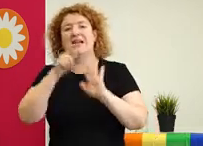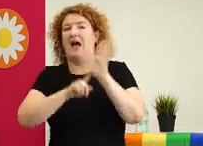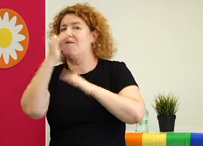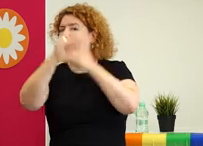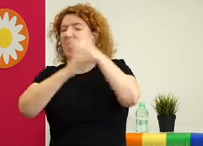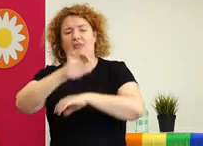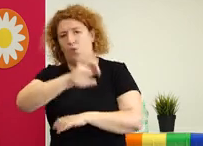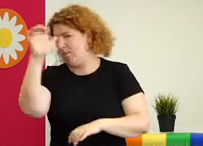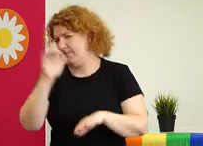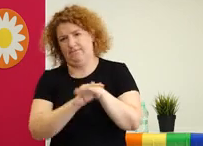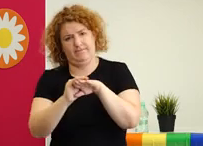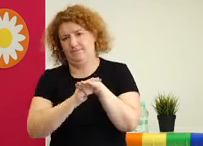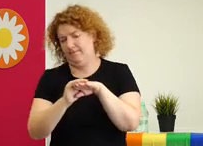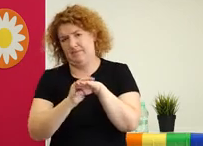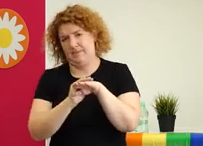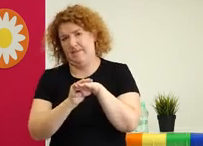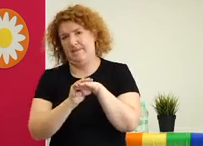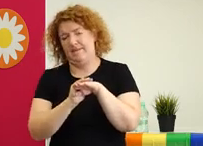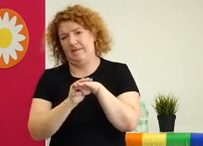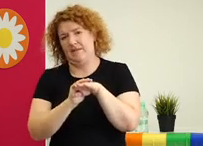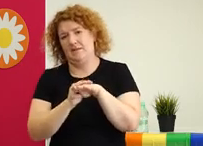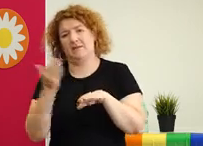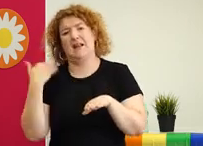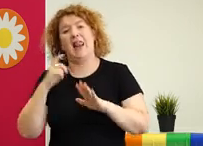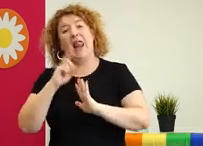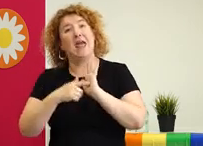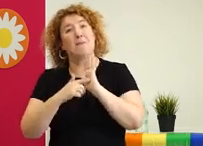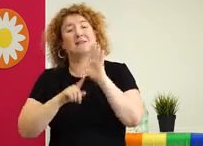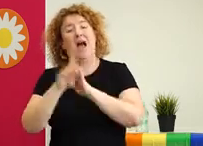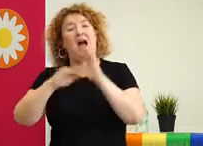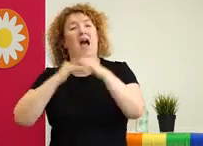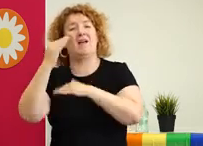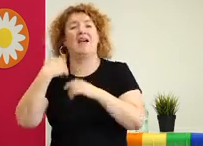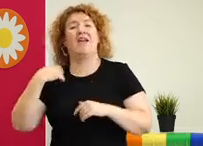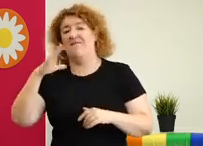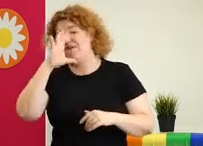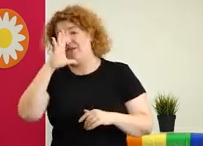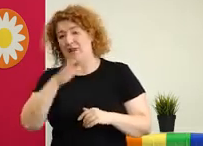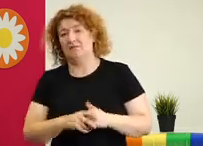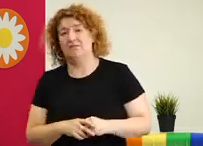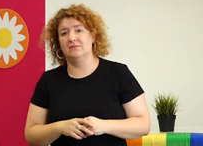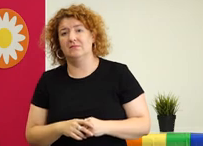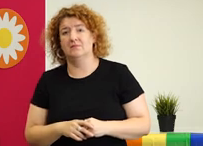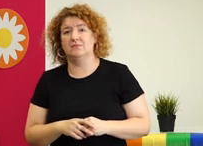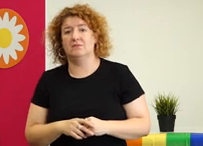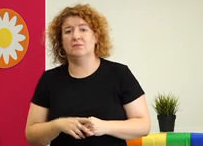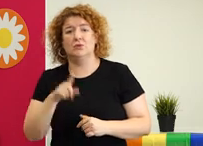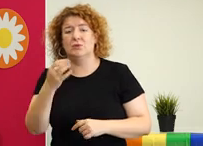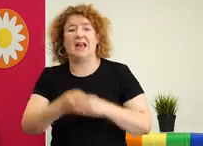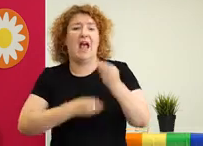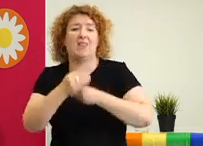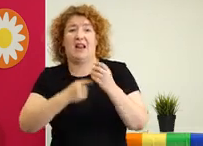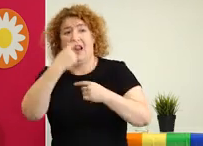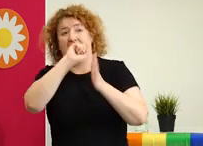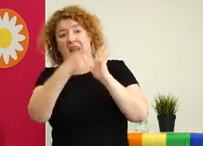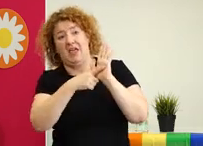No, la norma más avanzada de Europa, señora, se aprobó en febrero. Usted viene a mandatar algo que tiene que hacerlo y